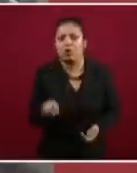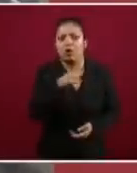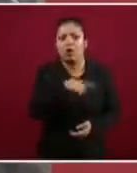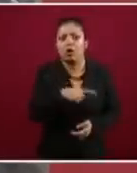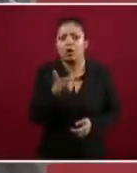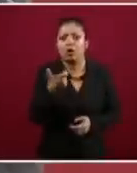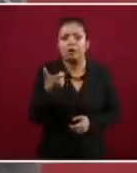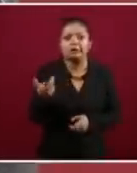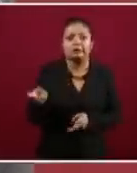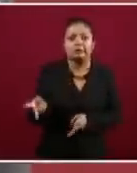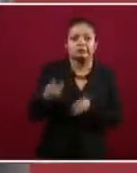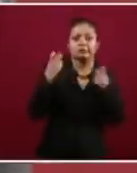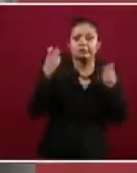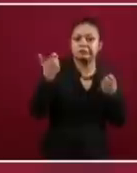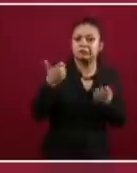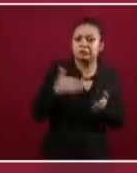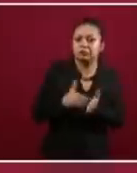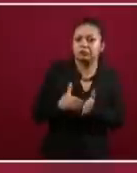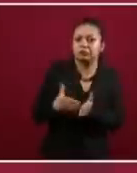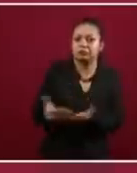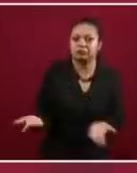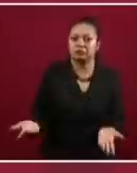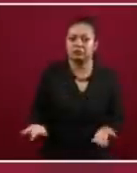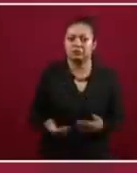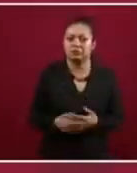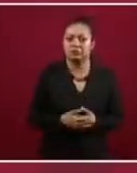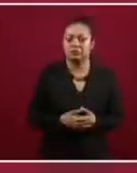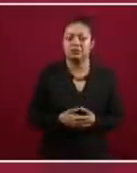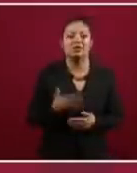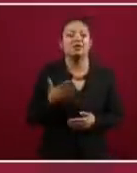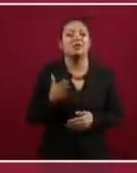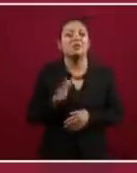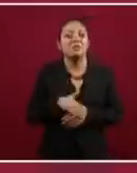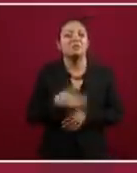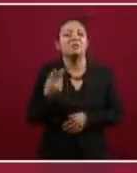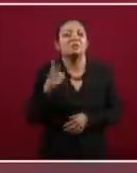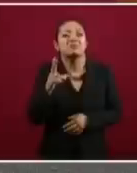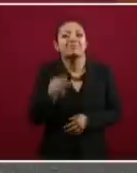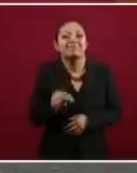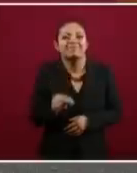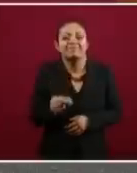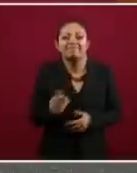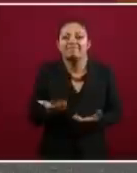Pero además, ¿por qué no se habla de que